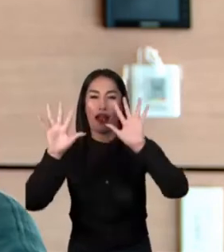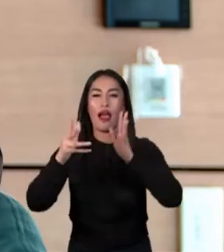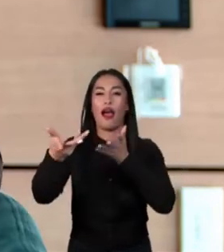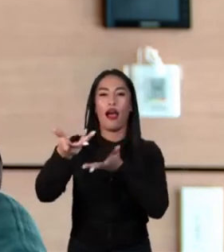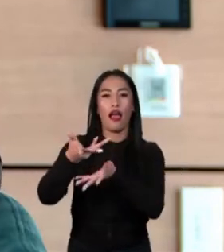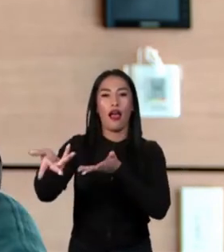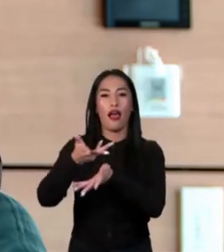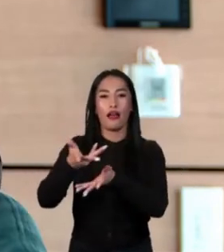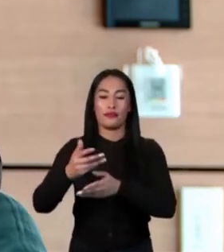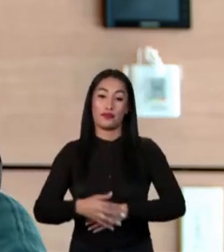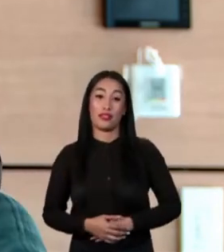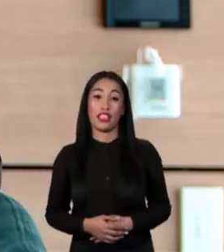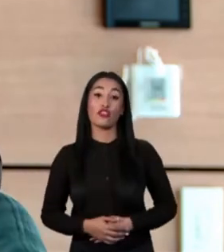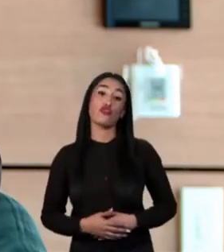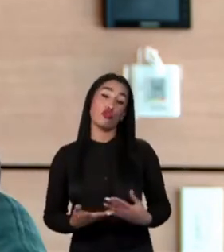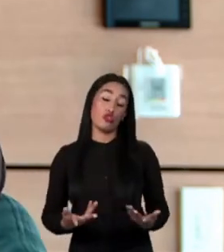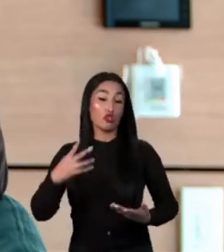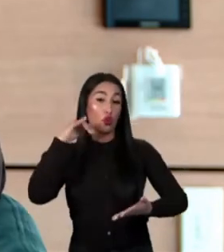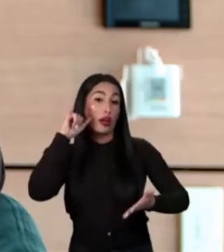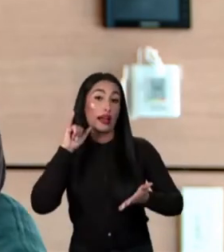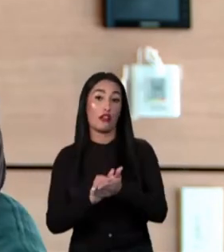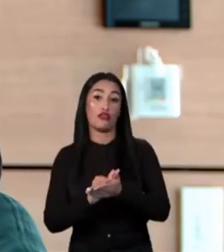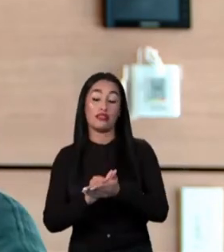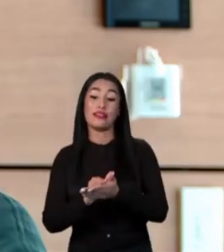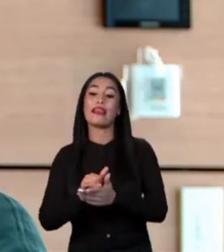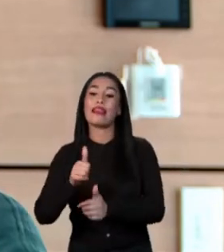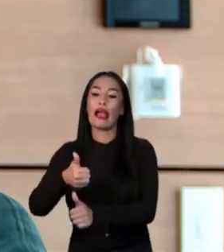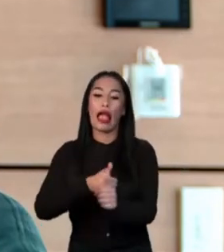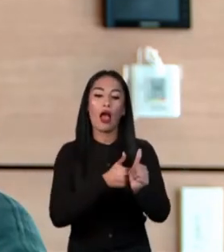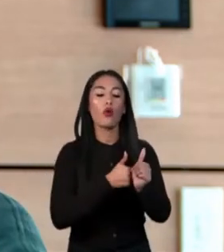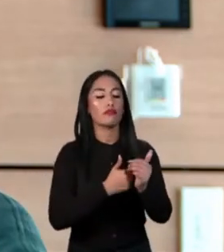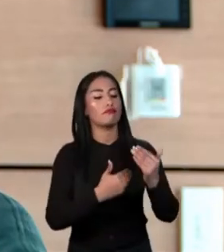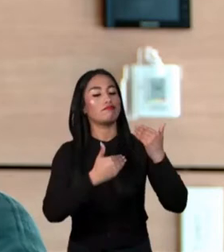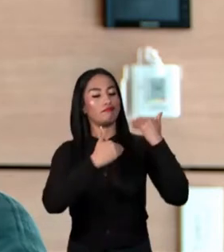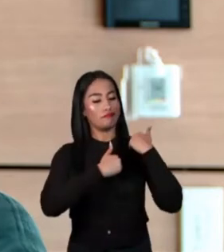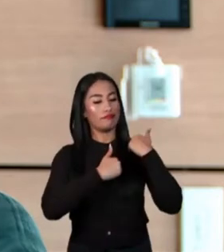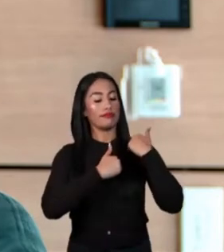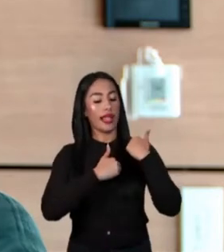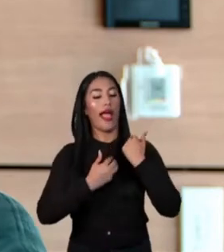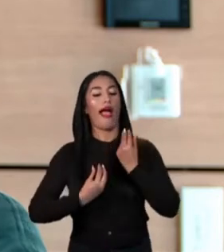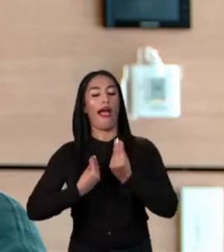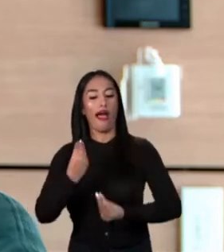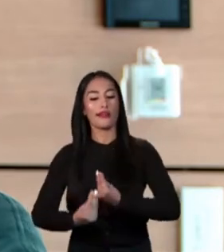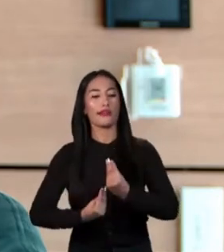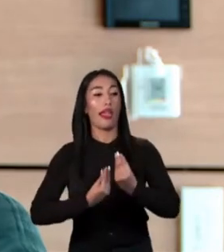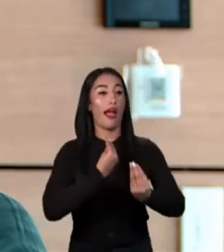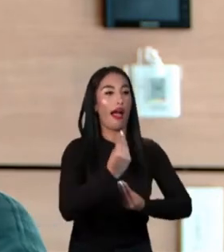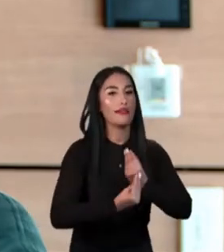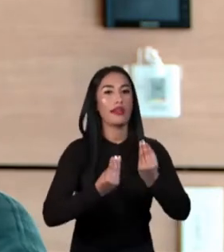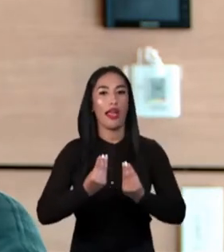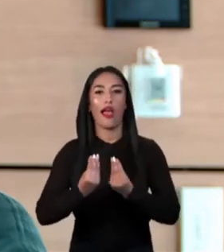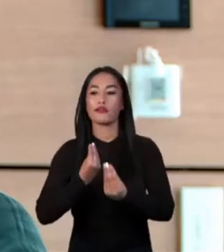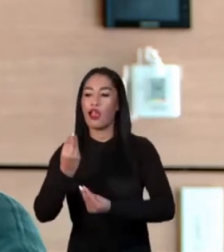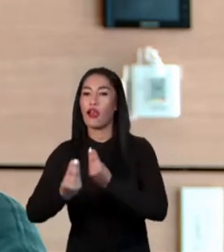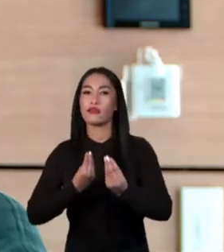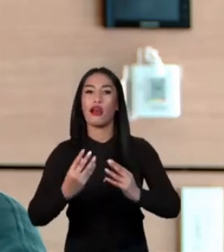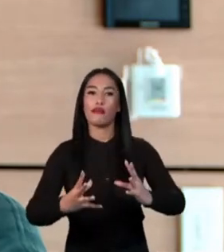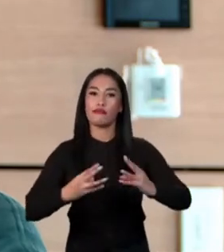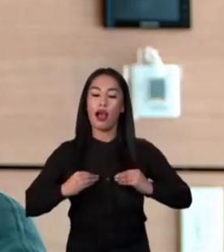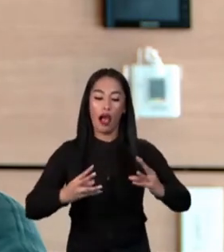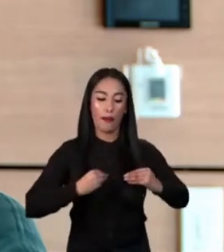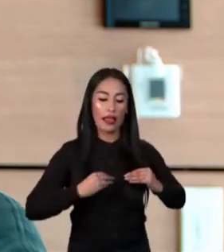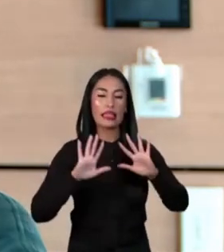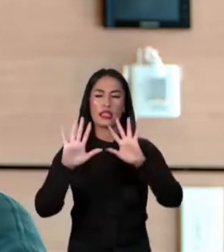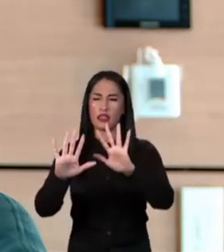todos empezamos a hacer el ejercicio de empezar a referenciar los programas que tenemos dentro del marco y entender si estamos cumpliendo con